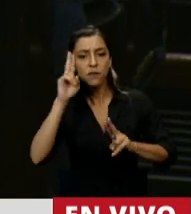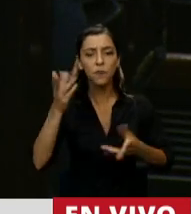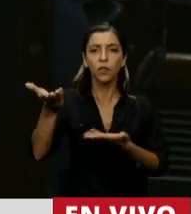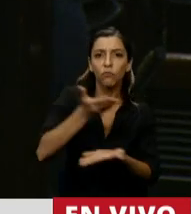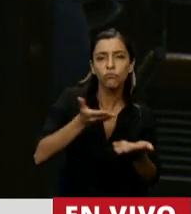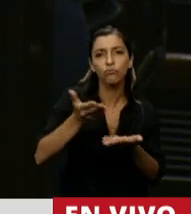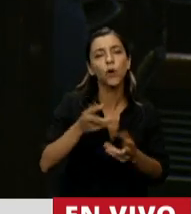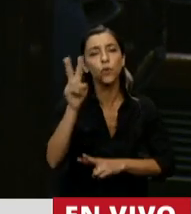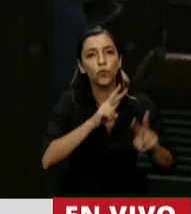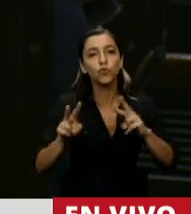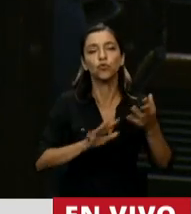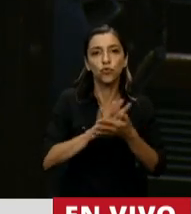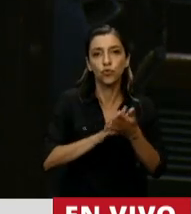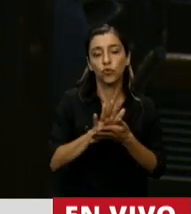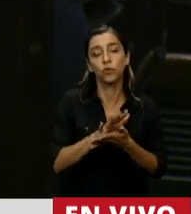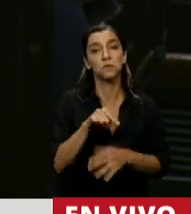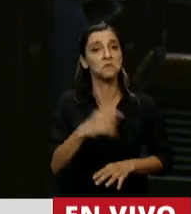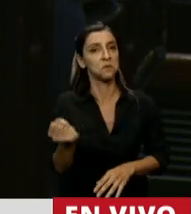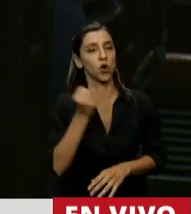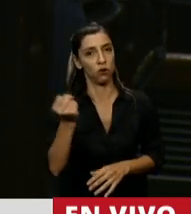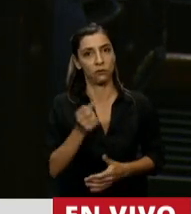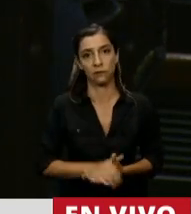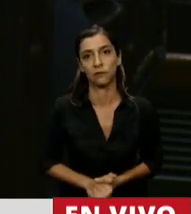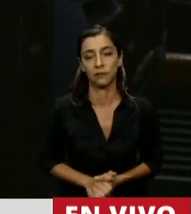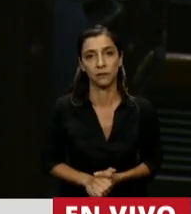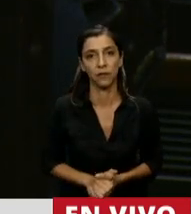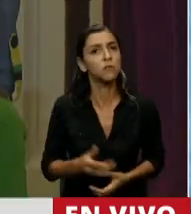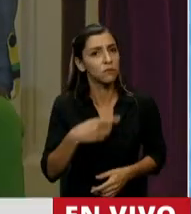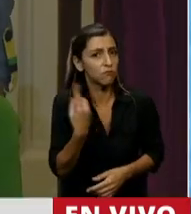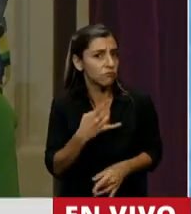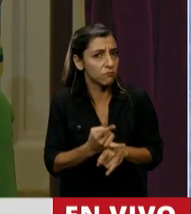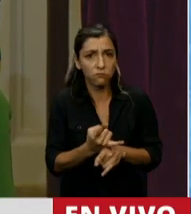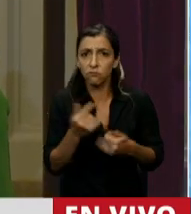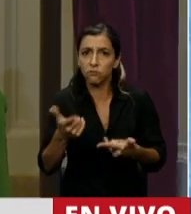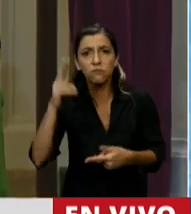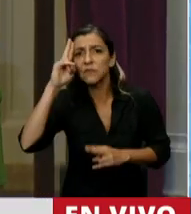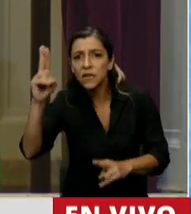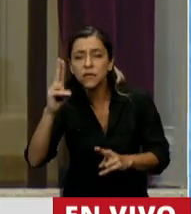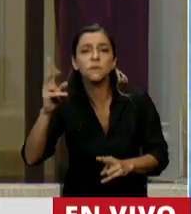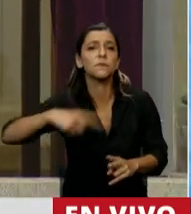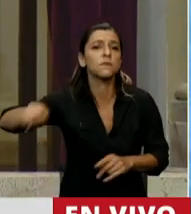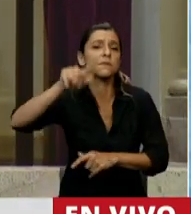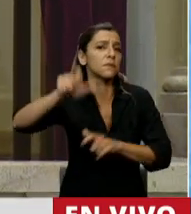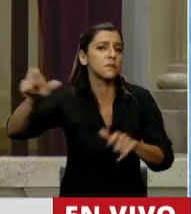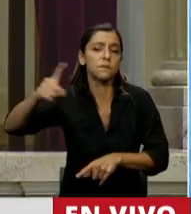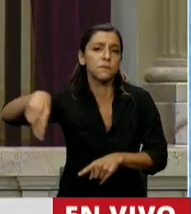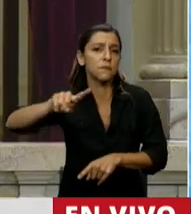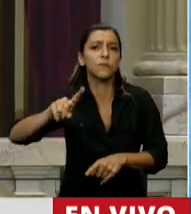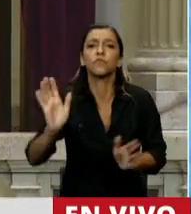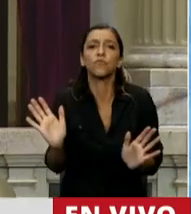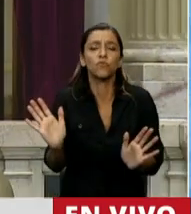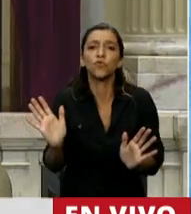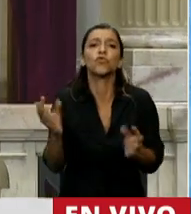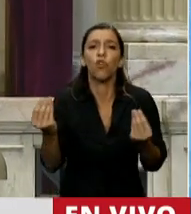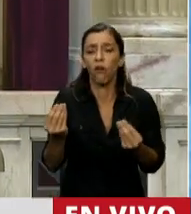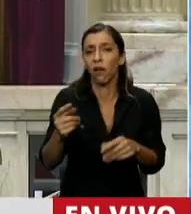movilizan. Acabamos de brindar también nuestros respetos a todos aquellos personal de servicio